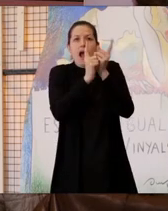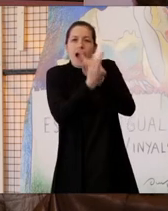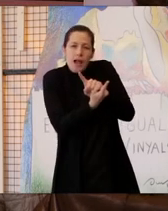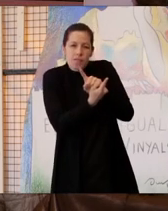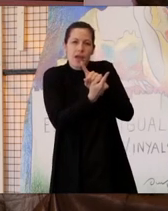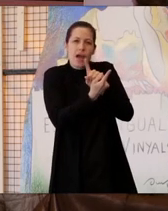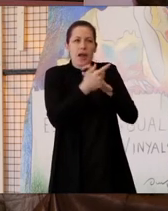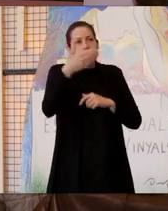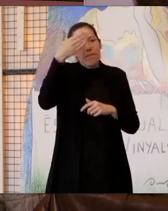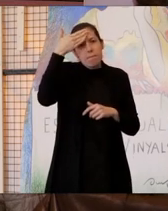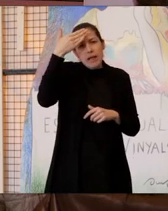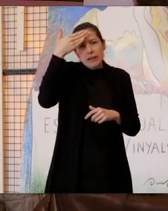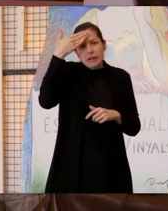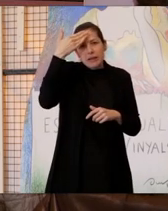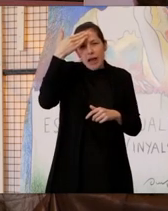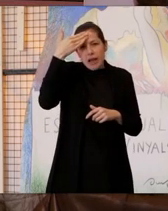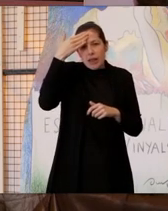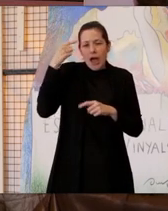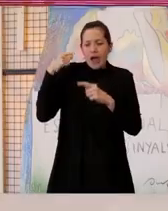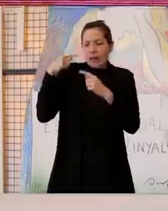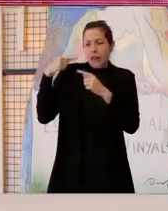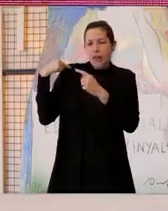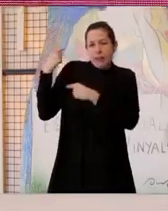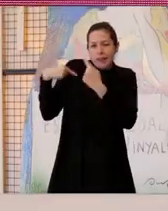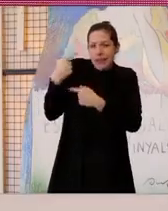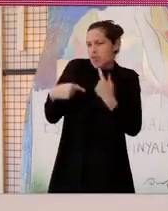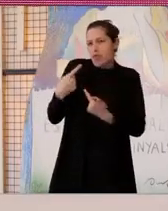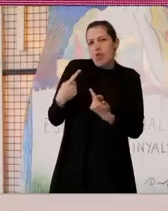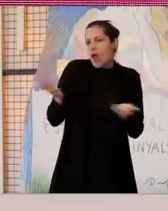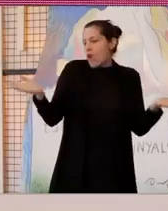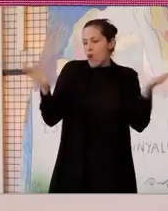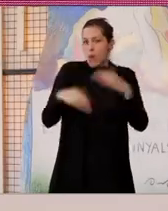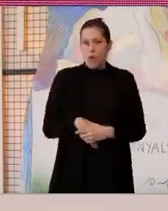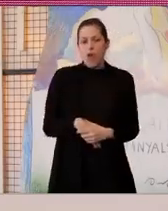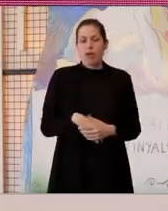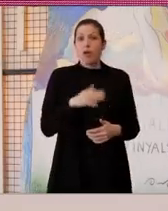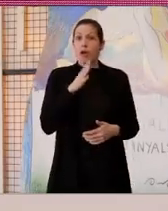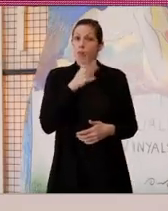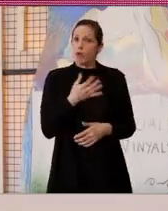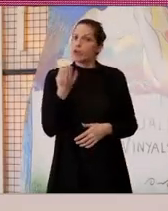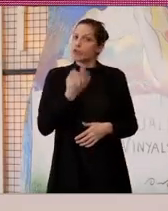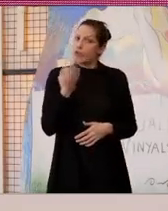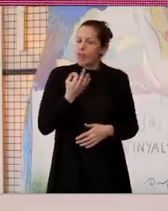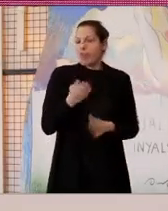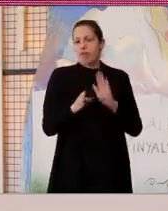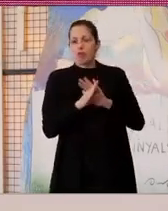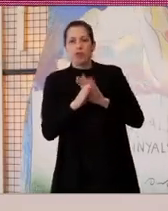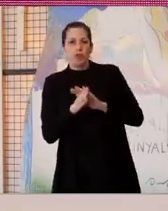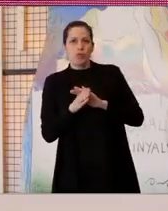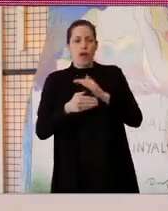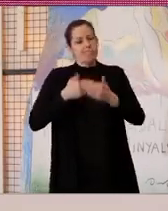mucho mayor y por eso este proceso tiene que seguir avanzando Porque todavía hay muchísimos mecanismos